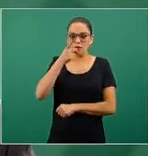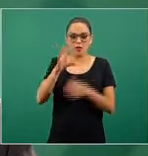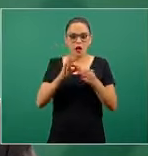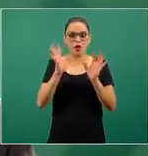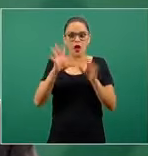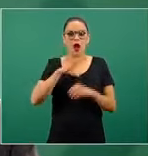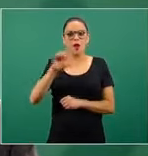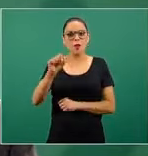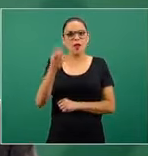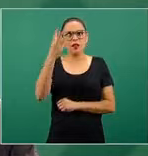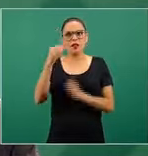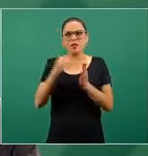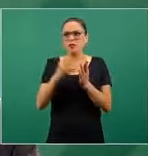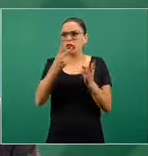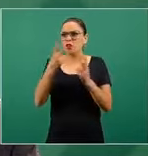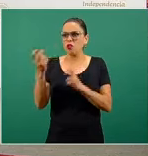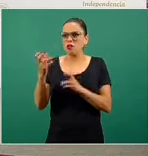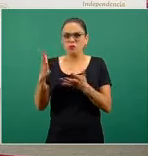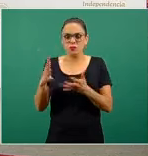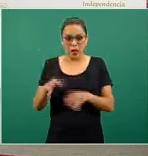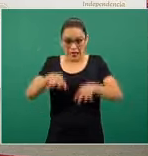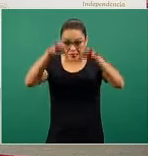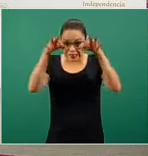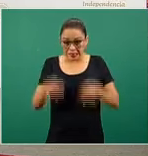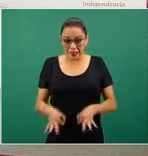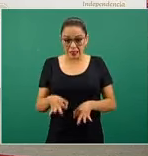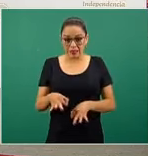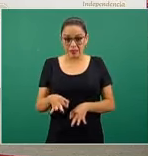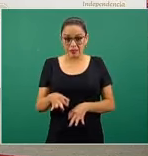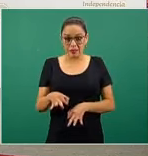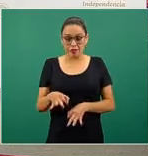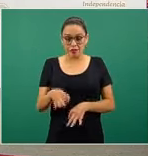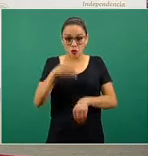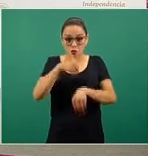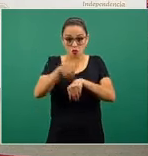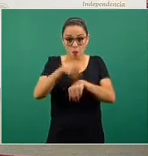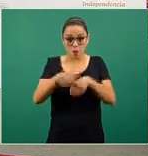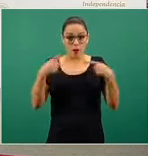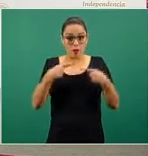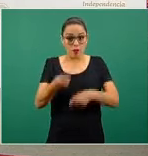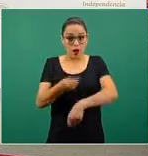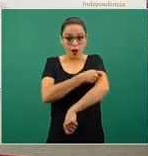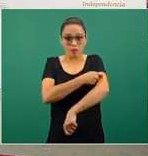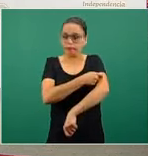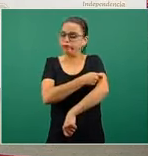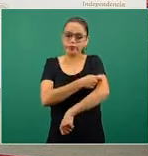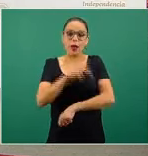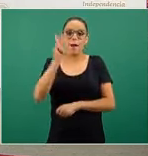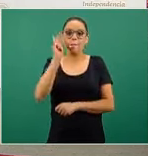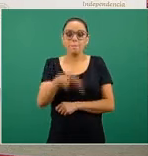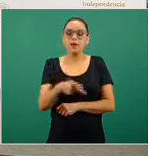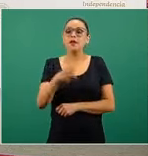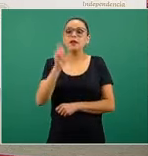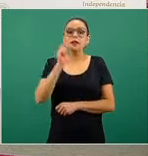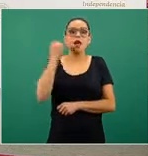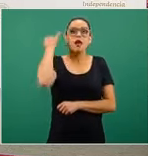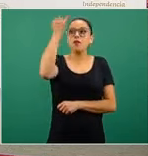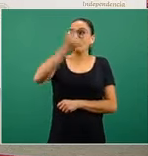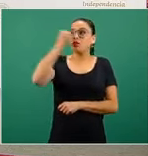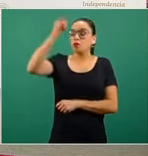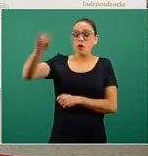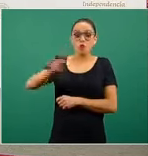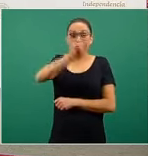tantas, no es la cifra real de vacunados, sino que en las zonas rurales no hay acceso a Internet y obviamente hay un retraso en el